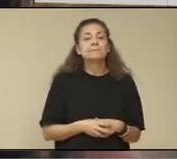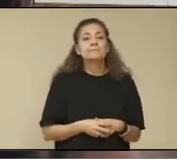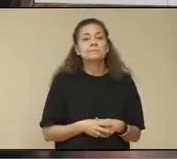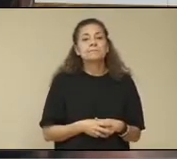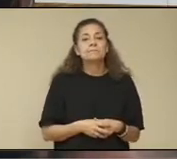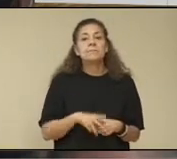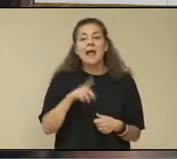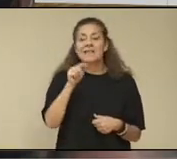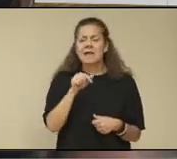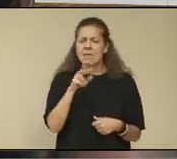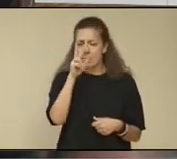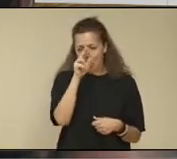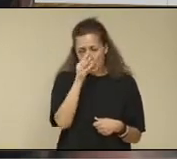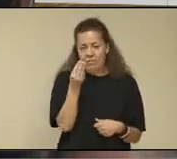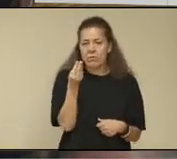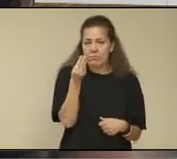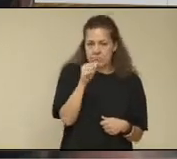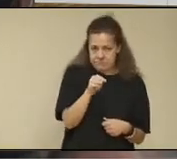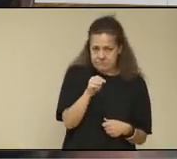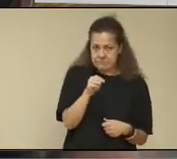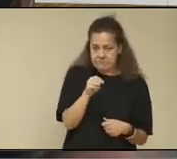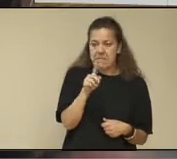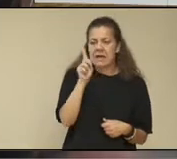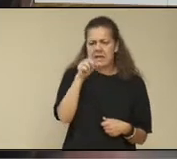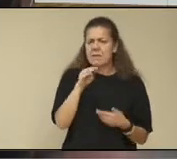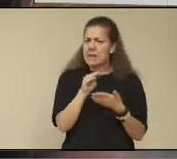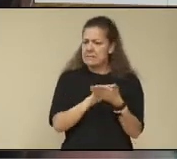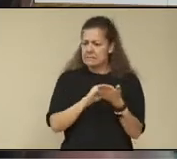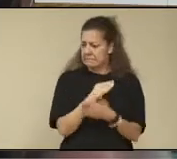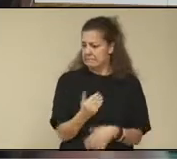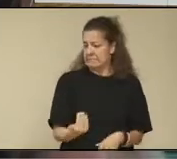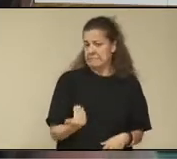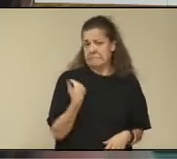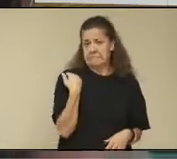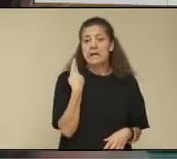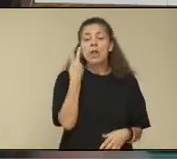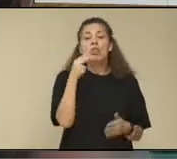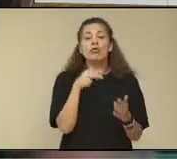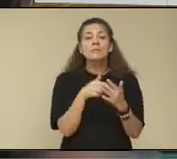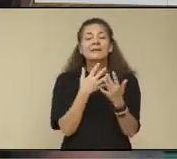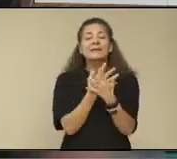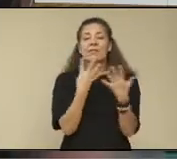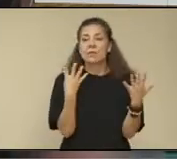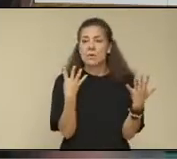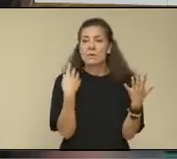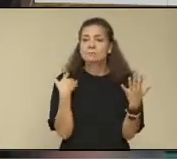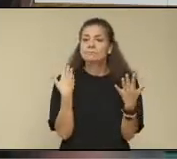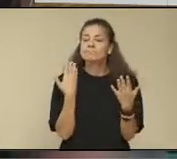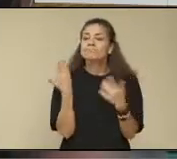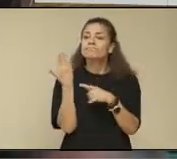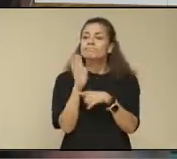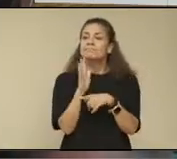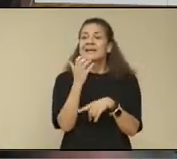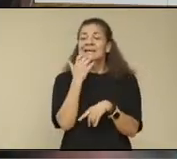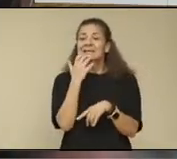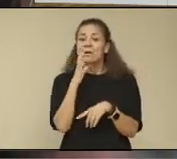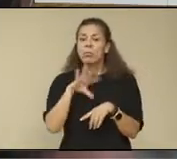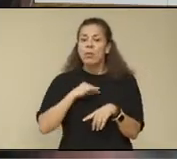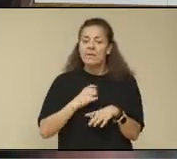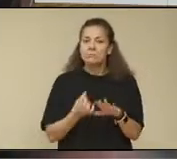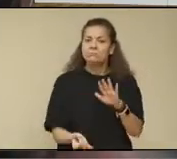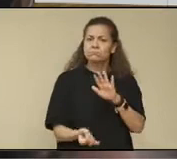había otra preocupación adicional que también se ha resuelto hace poco, que en el 2019 se publica si puede haber